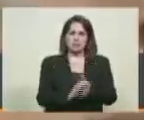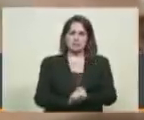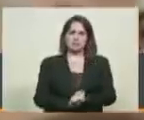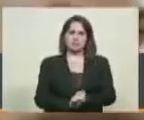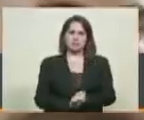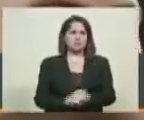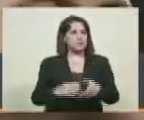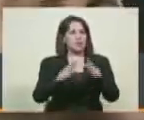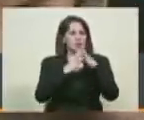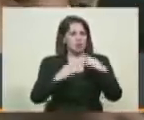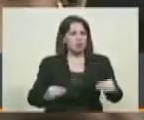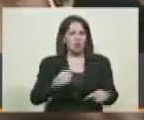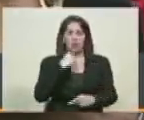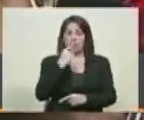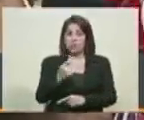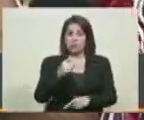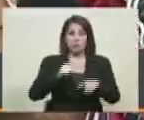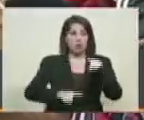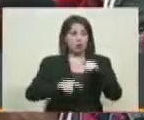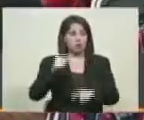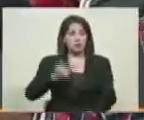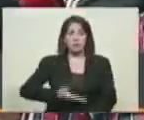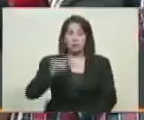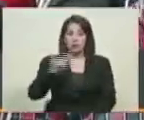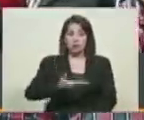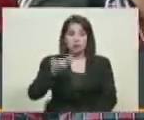Y todo esto lo digo porque es muy importante, Lisbeth.